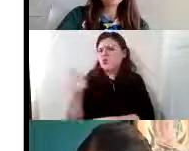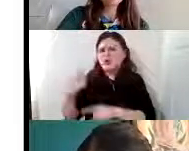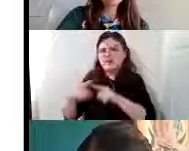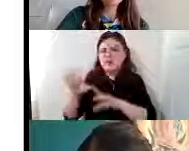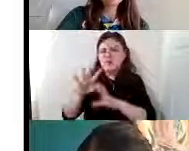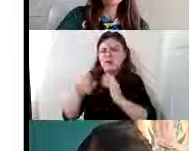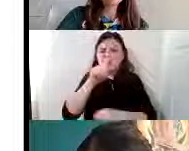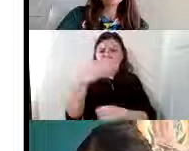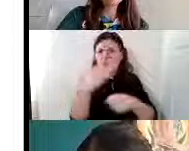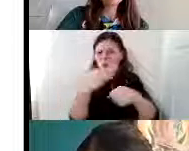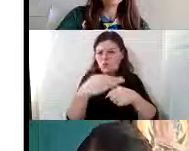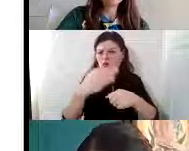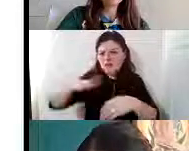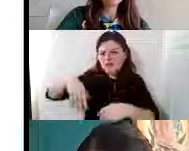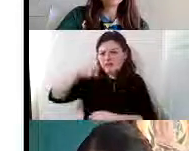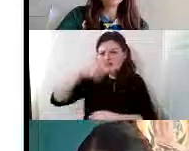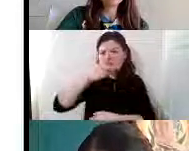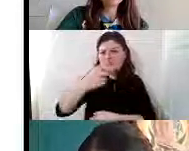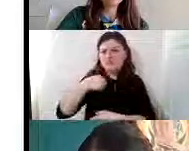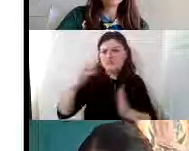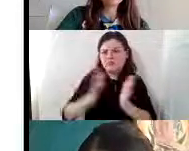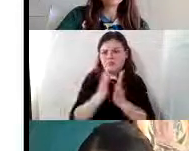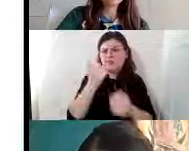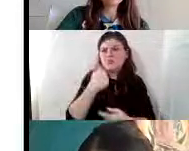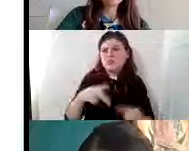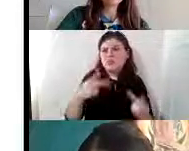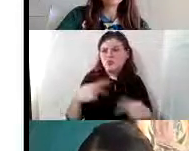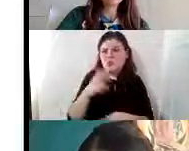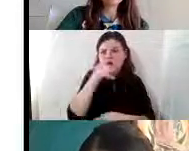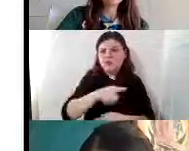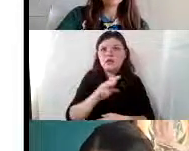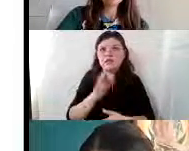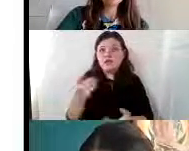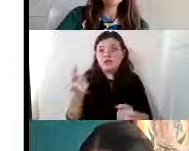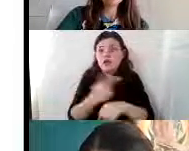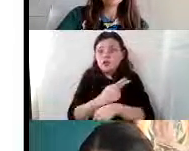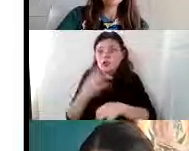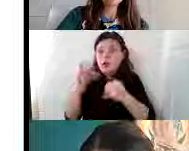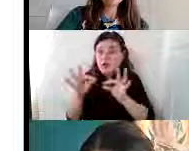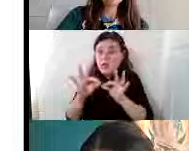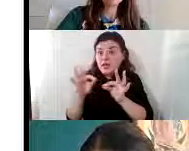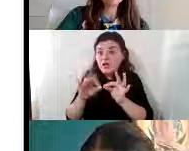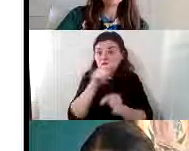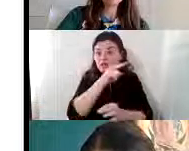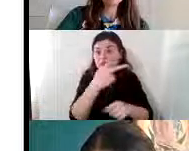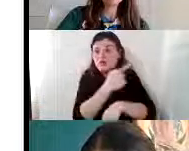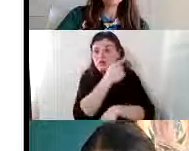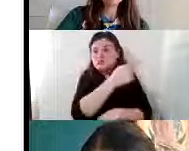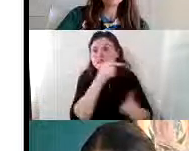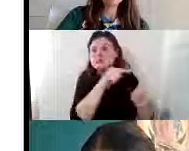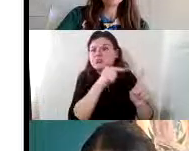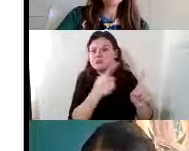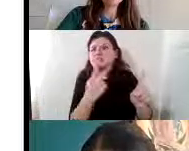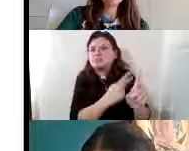mencionaban ahorita, una de las participantes que decía, pues, ¿qué pasó con el tío Anselmo? O sea, ¿qué pasó con él? ¿Qué fue lo que sucedió? A lo